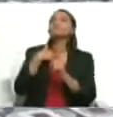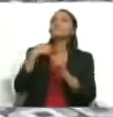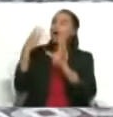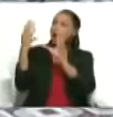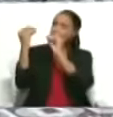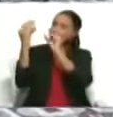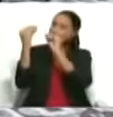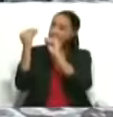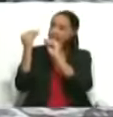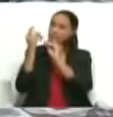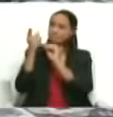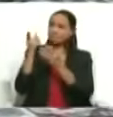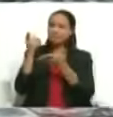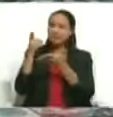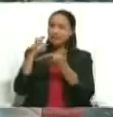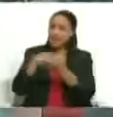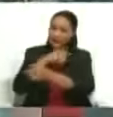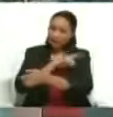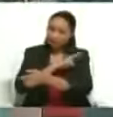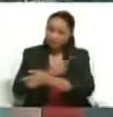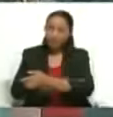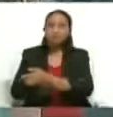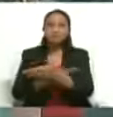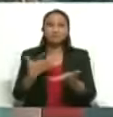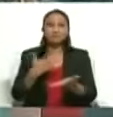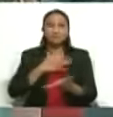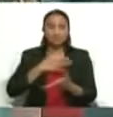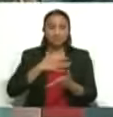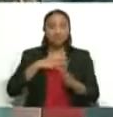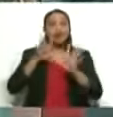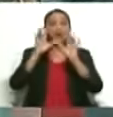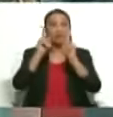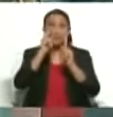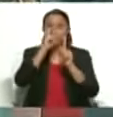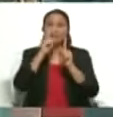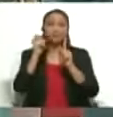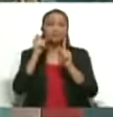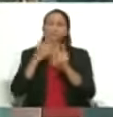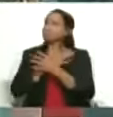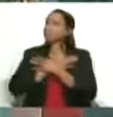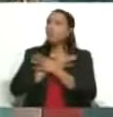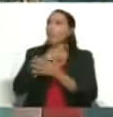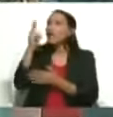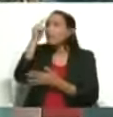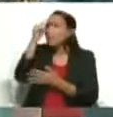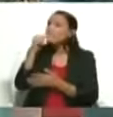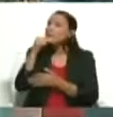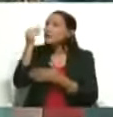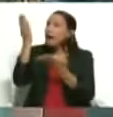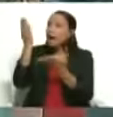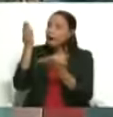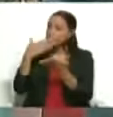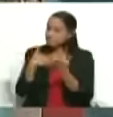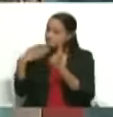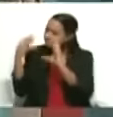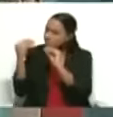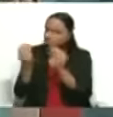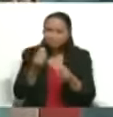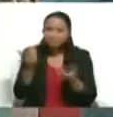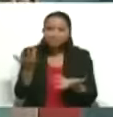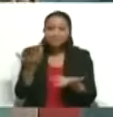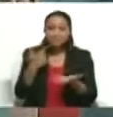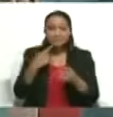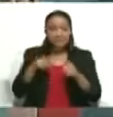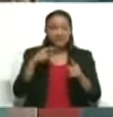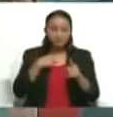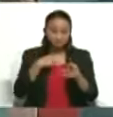fuerza. Yo desde hace 11 años no puedo conversar contigo, papá. Pero el hecho de pensarte, de